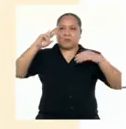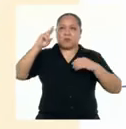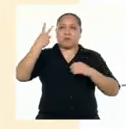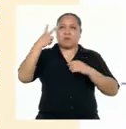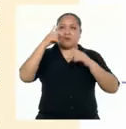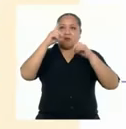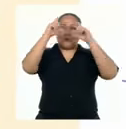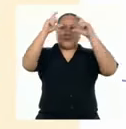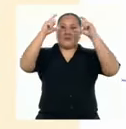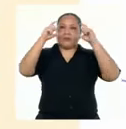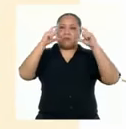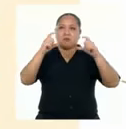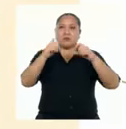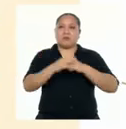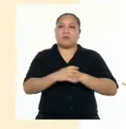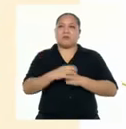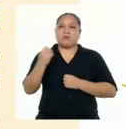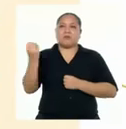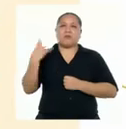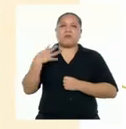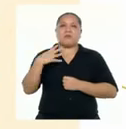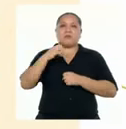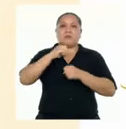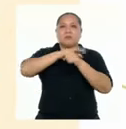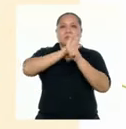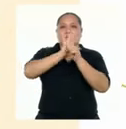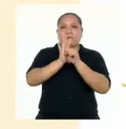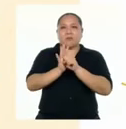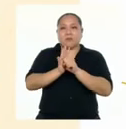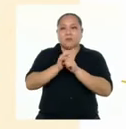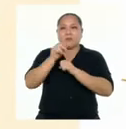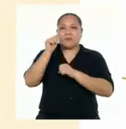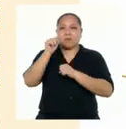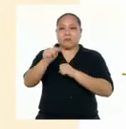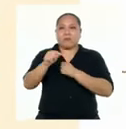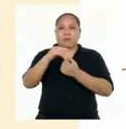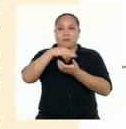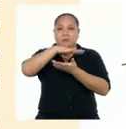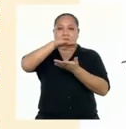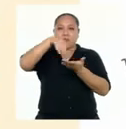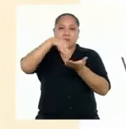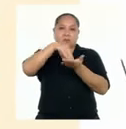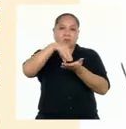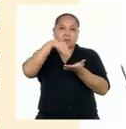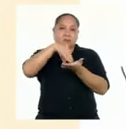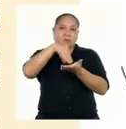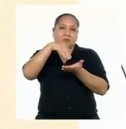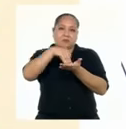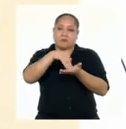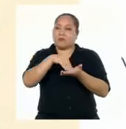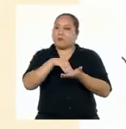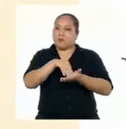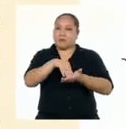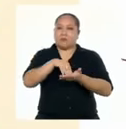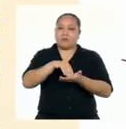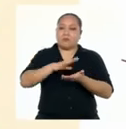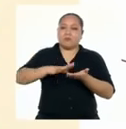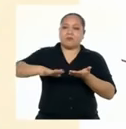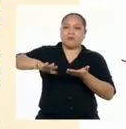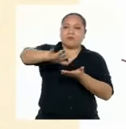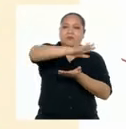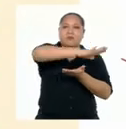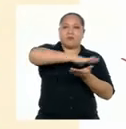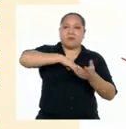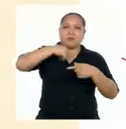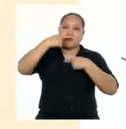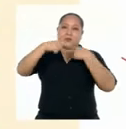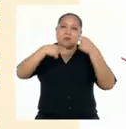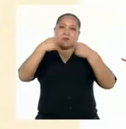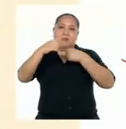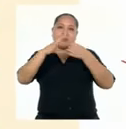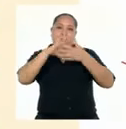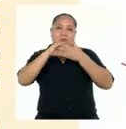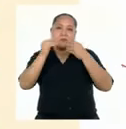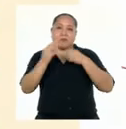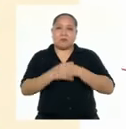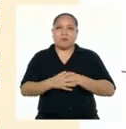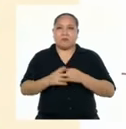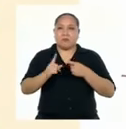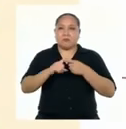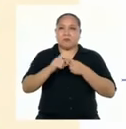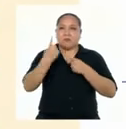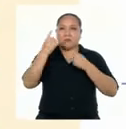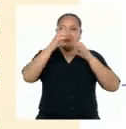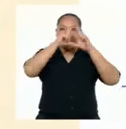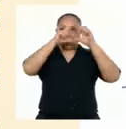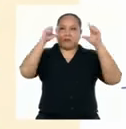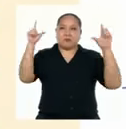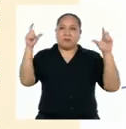segundo párrafo? Habla del COVID-19. Es el eje en torno del cual gira lo narrado en la crónica. Finalmente, en el primer párrafo,